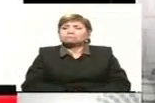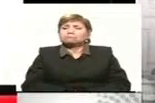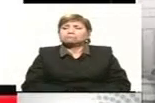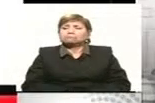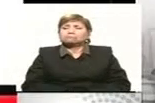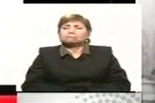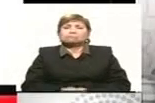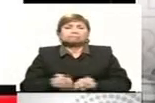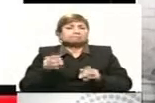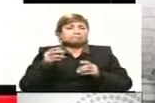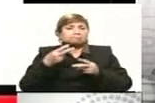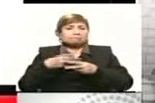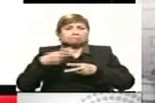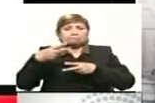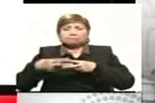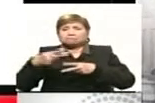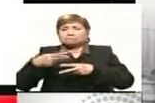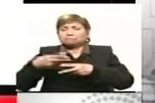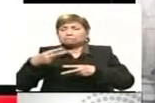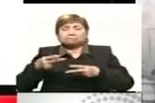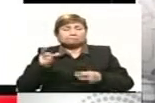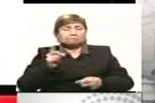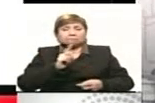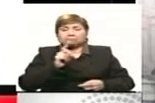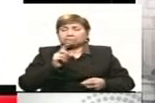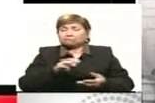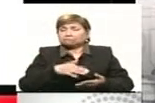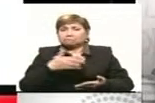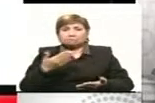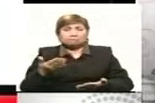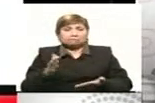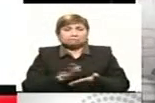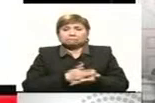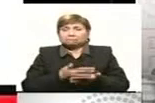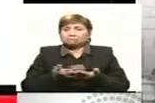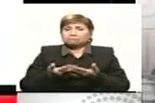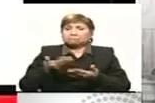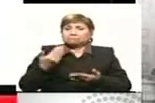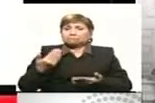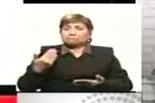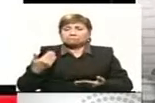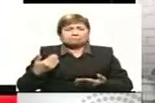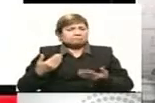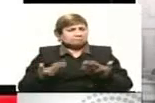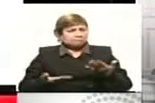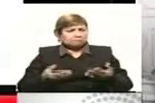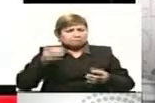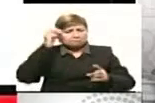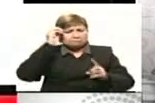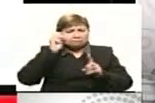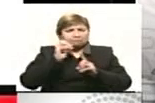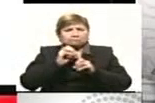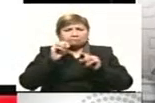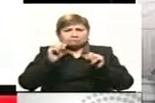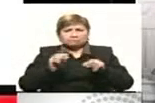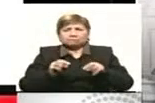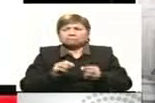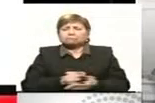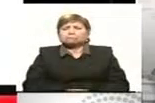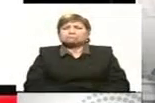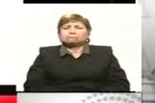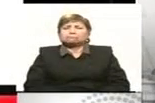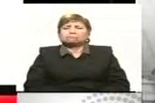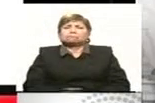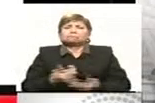de vías vecinales, que como ven no existía anteriormente. Nuestro objetivo aquí es que durante muchos años en Perú